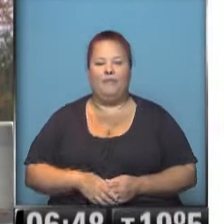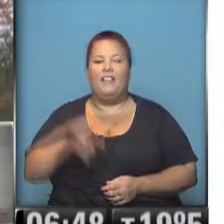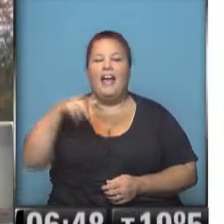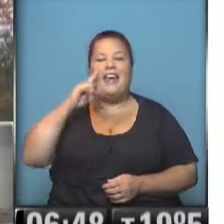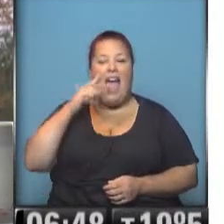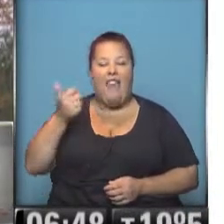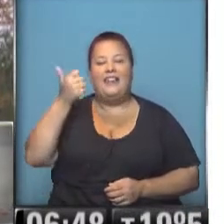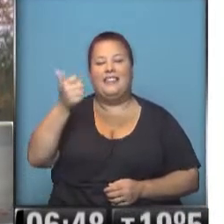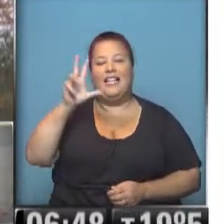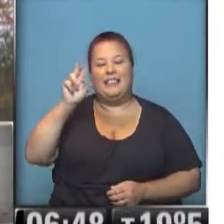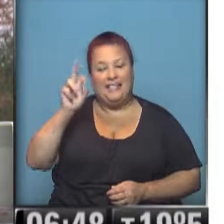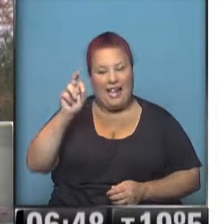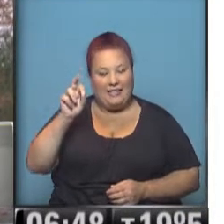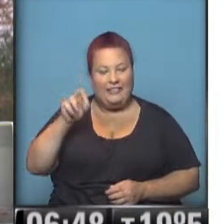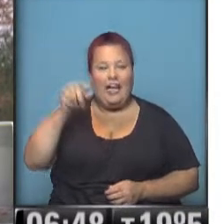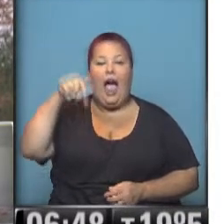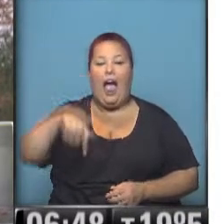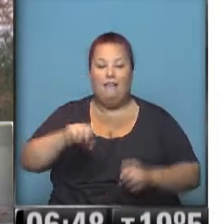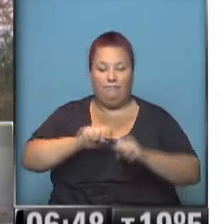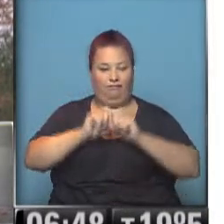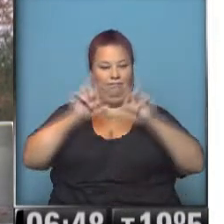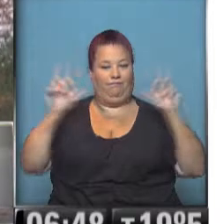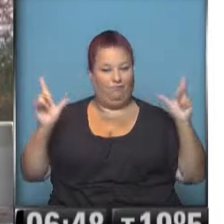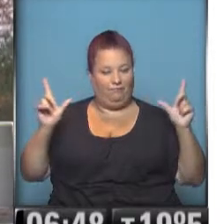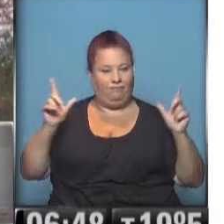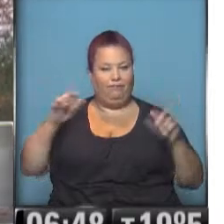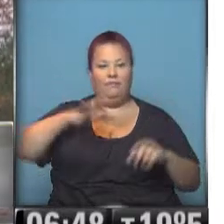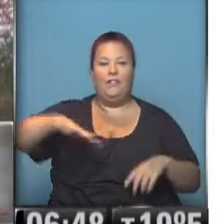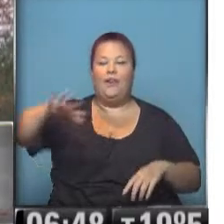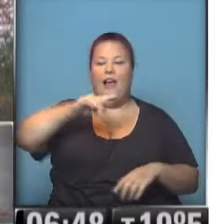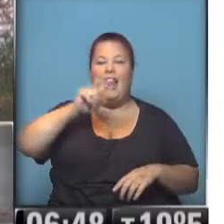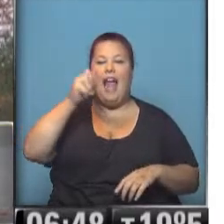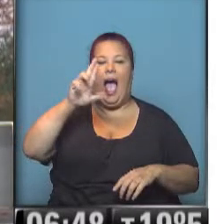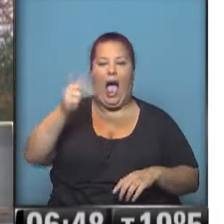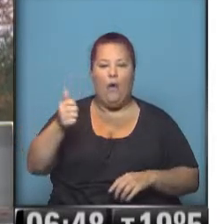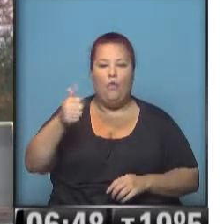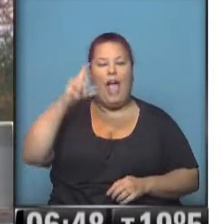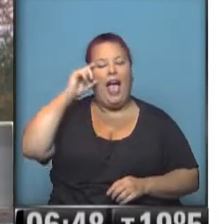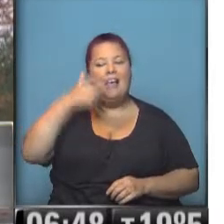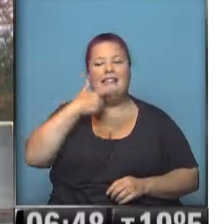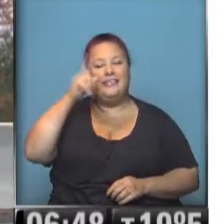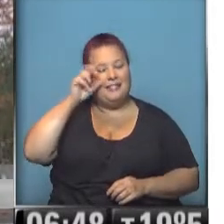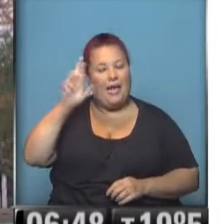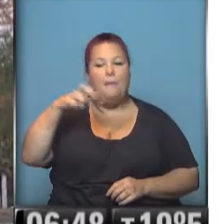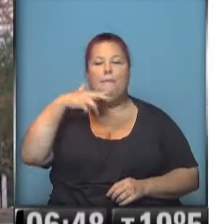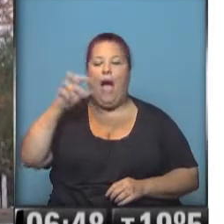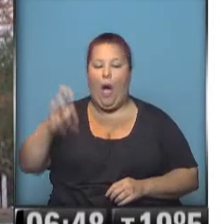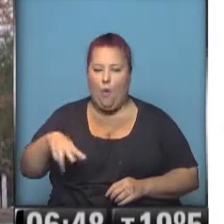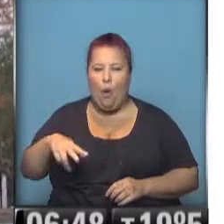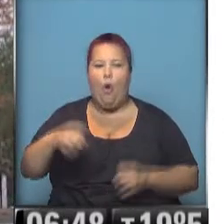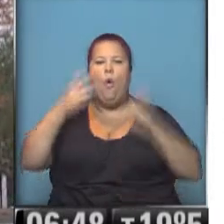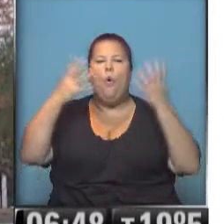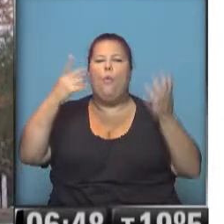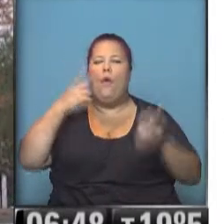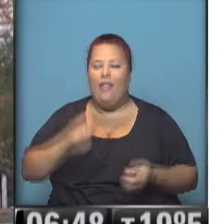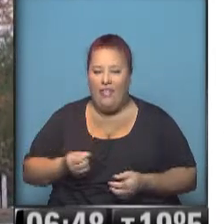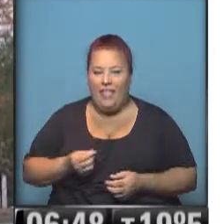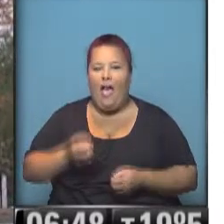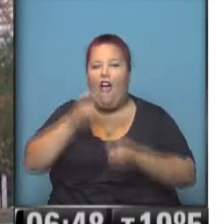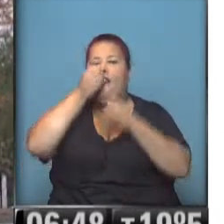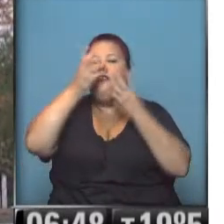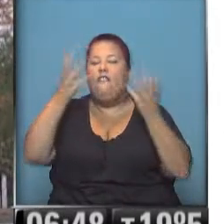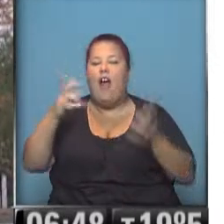Nadia 630. Y así aparece en escena Laura Esther Pavón, que dice: muy buenos días, la